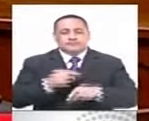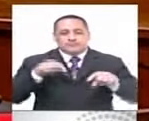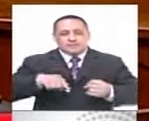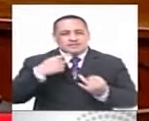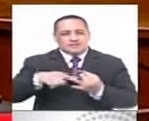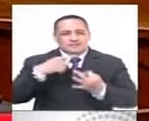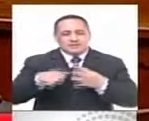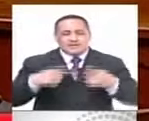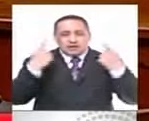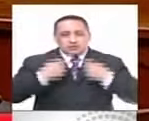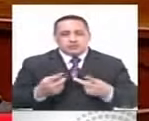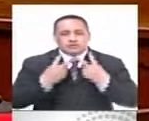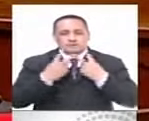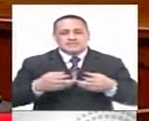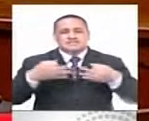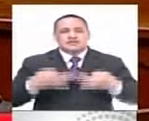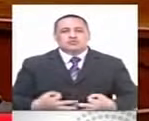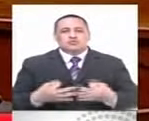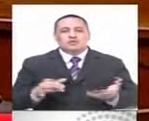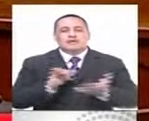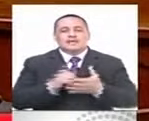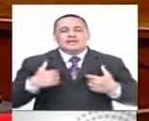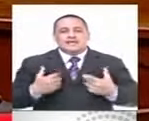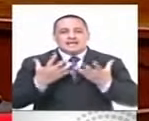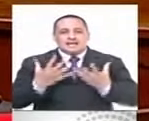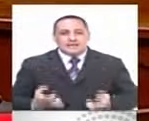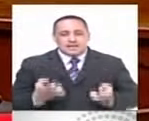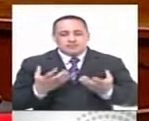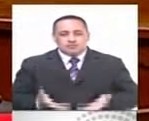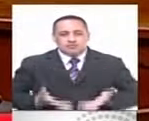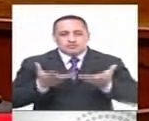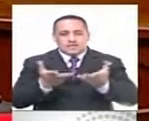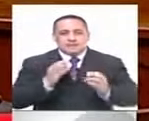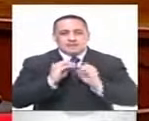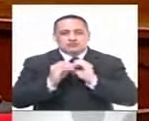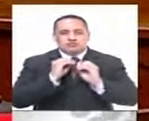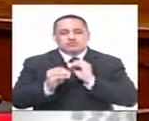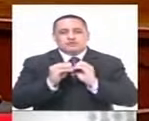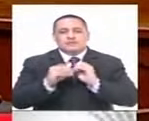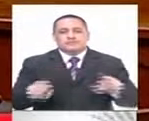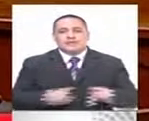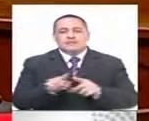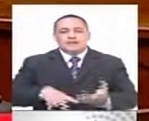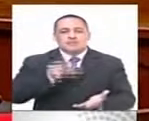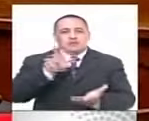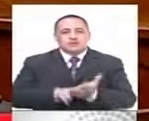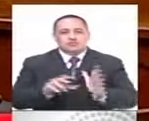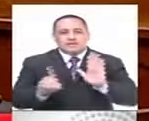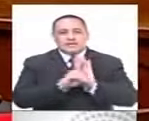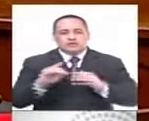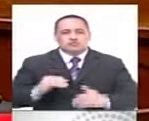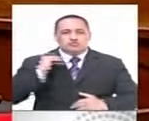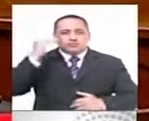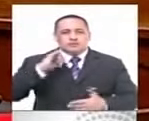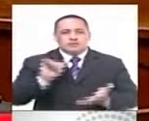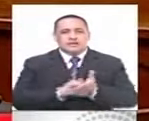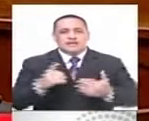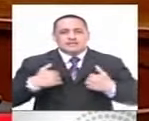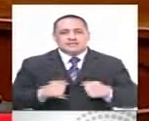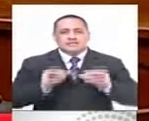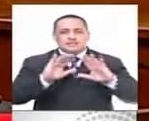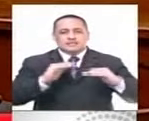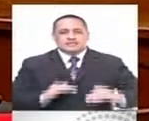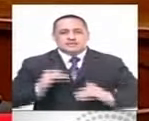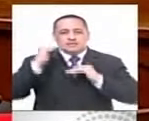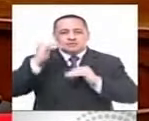son algunas de las medidas concretas que pretendemos implementar. La aprobación de un decreto supremo que contiene disposiciones